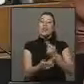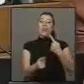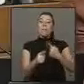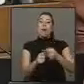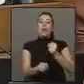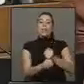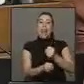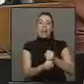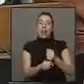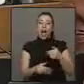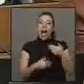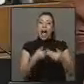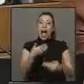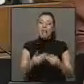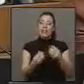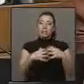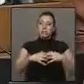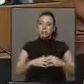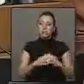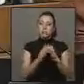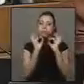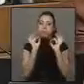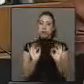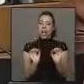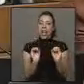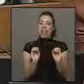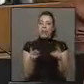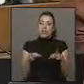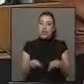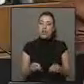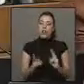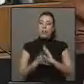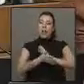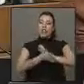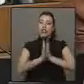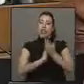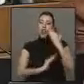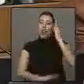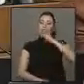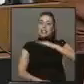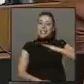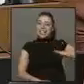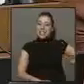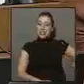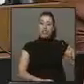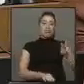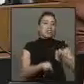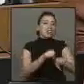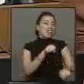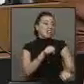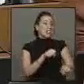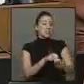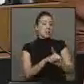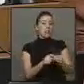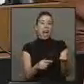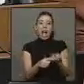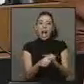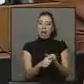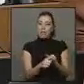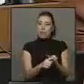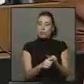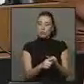trabajo. Se avanza hacia la consolidación de la educación como un derecho para todos los niños y niñas, sin discriminaciones ni